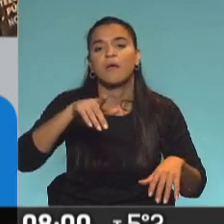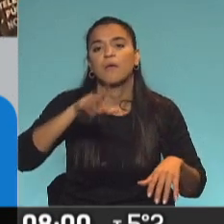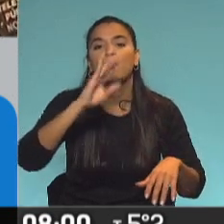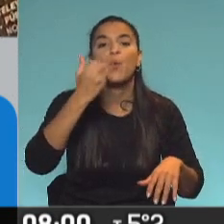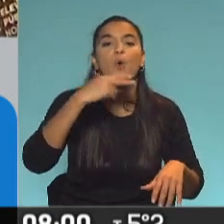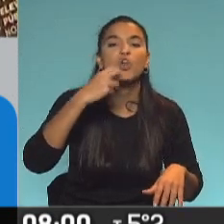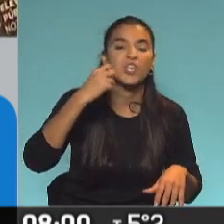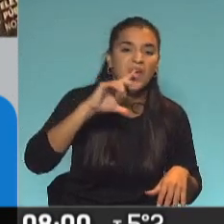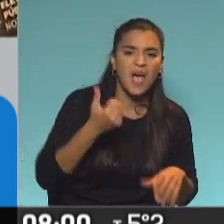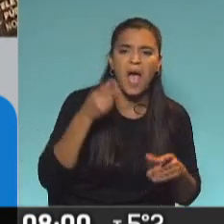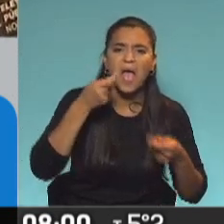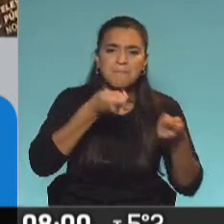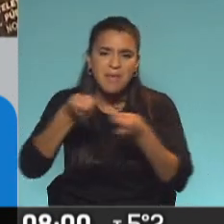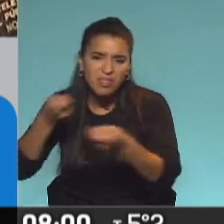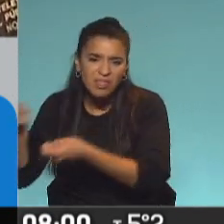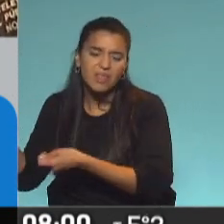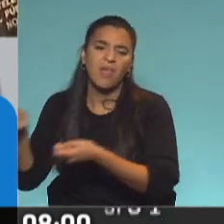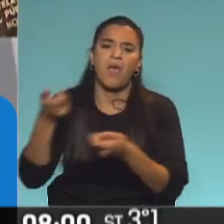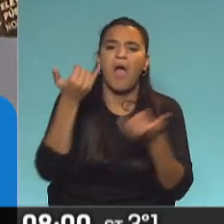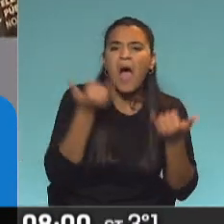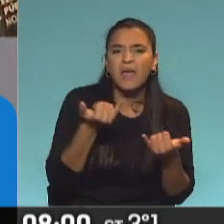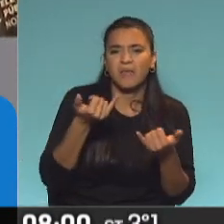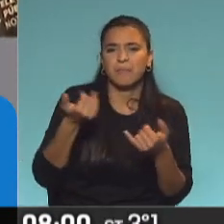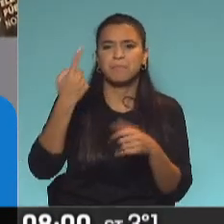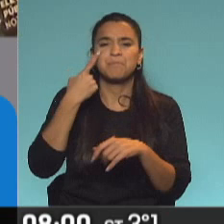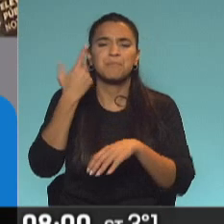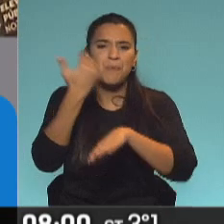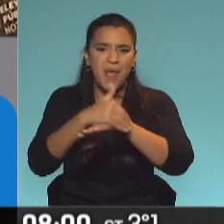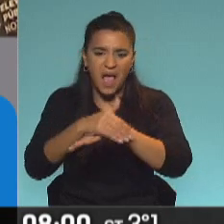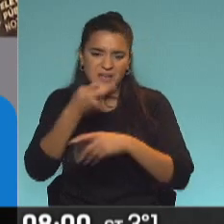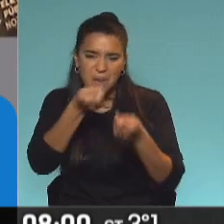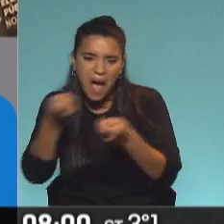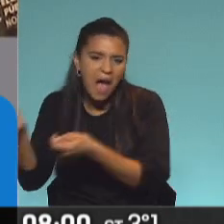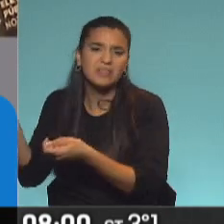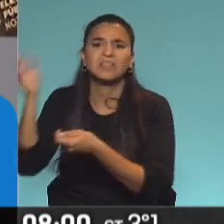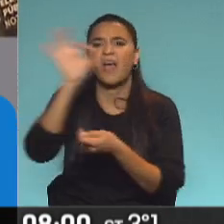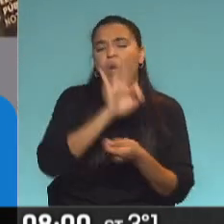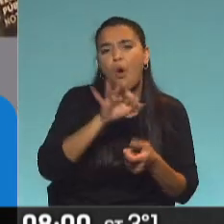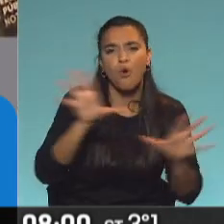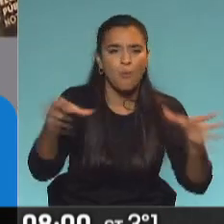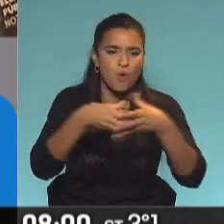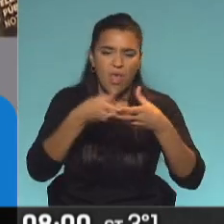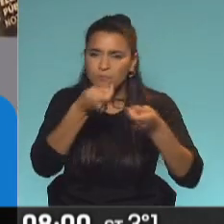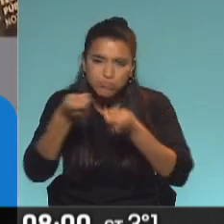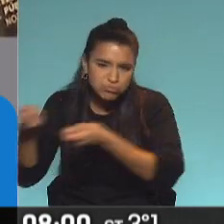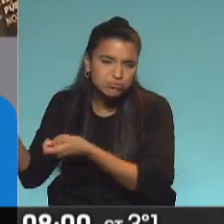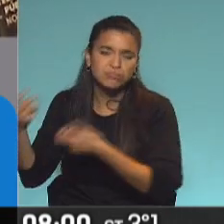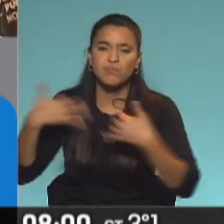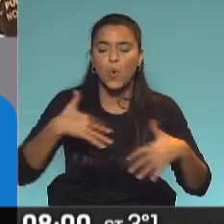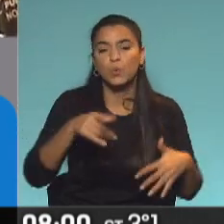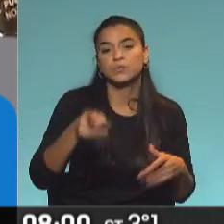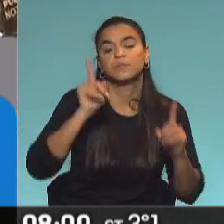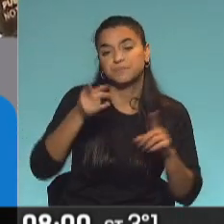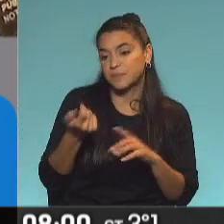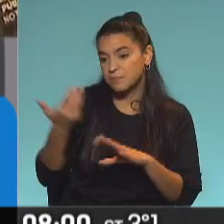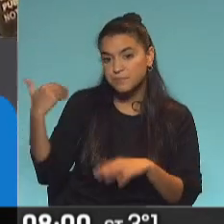de catalanes y sicilias, de mendigos, de clérigos, relocalizaron a muchas comunidades. Luego, más